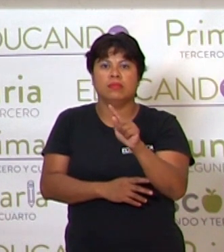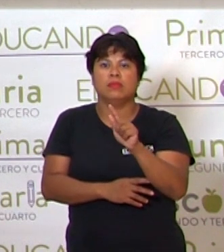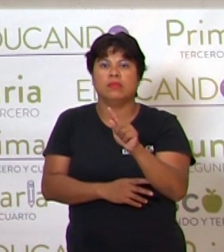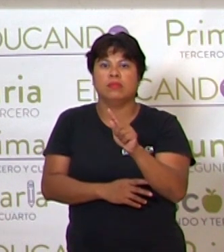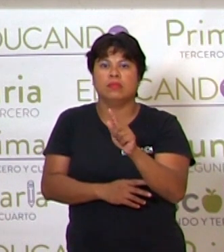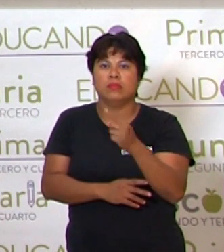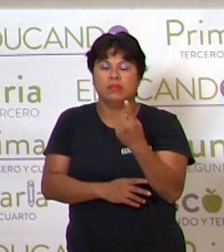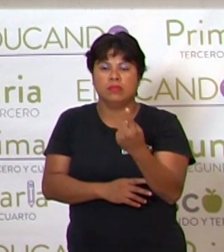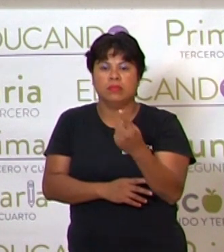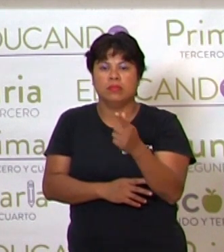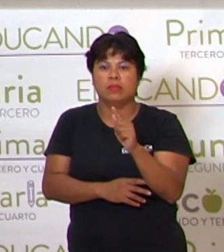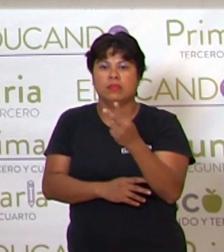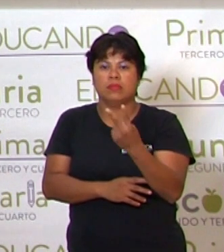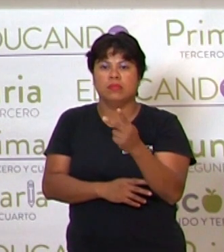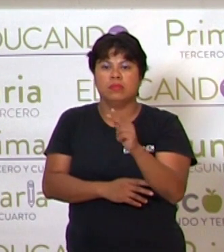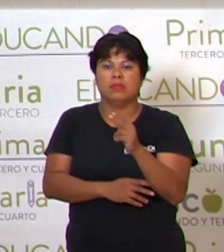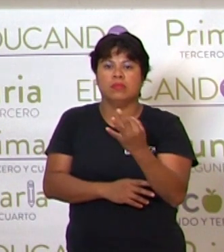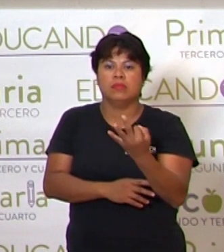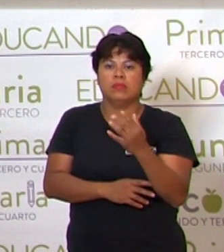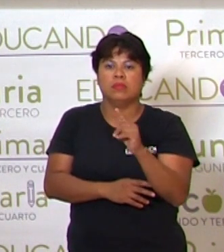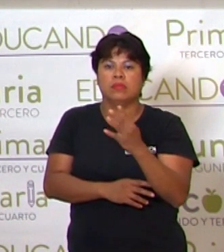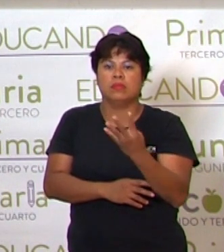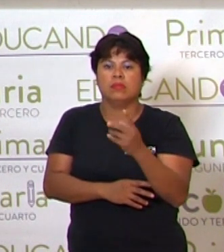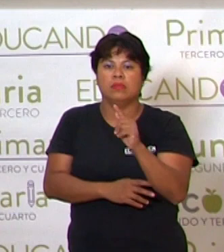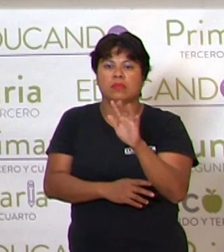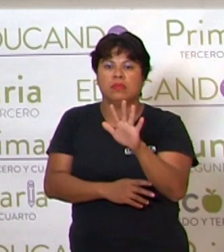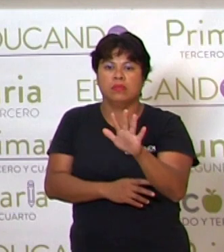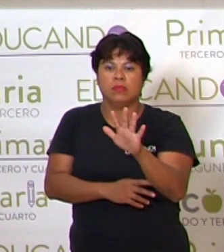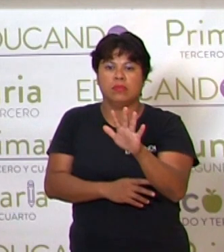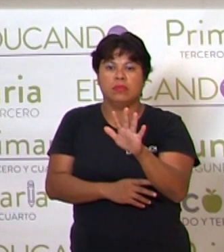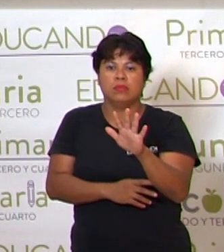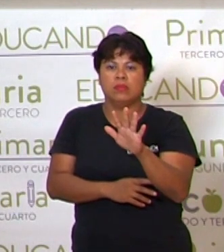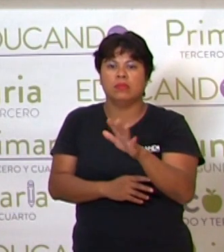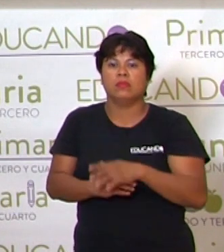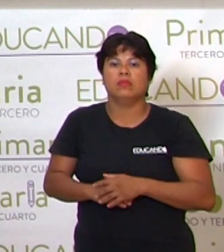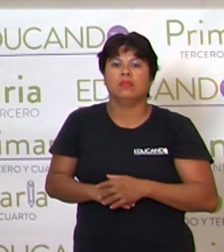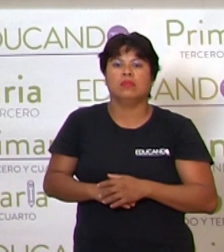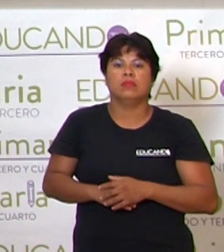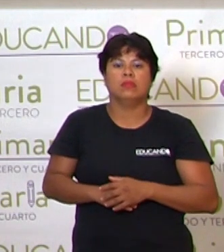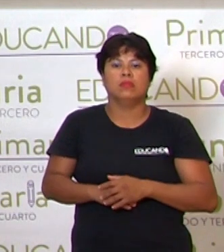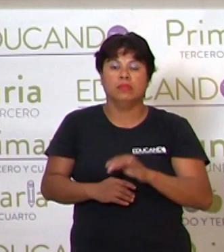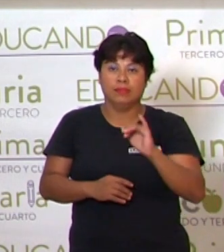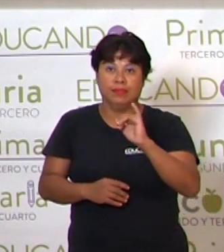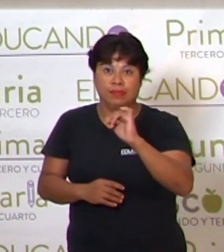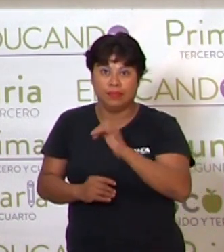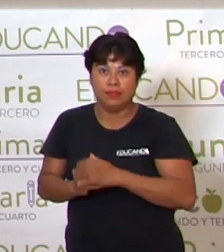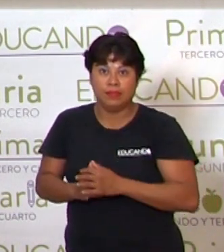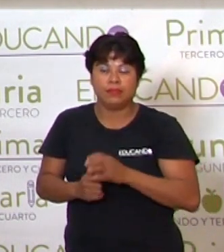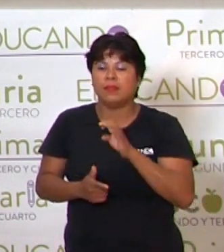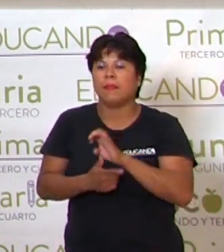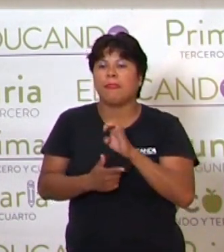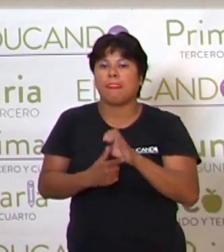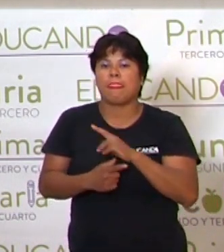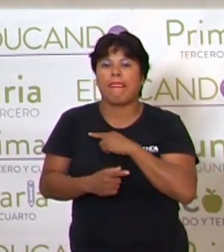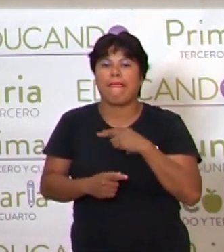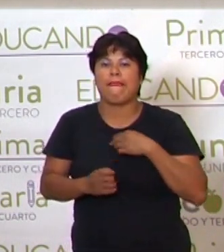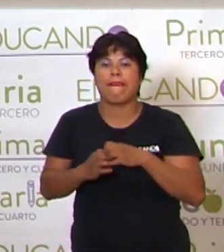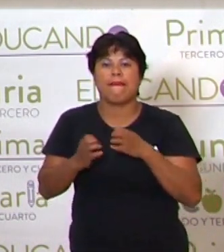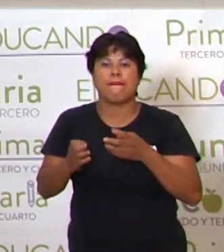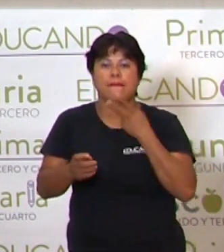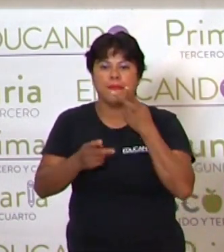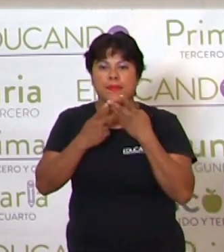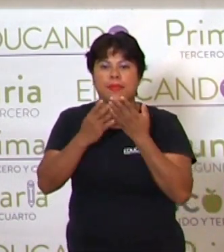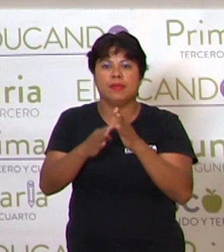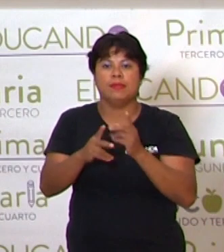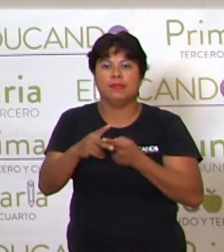70, 71, 72, 73, 74, 75. ¿Sí? Entonces estamos nosotros hablando de un